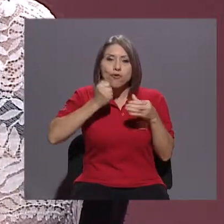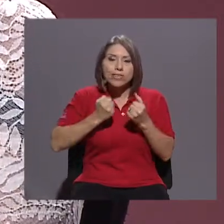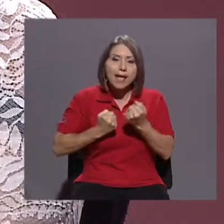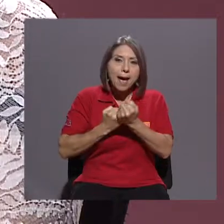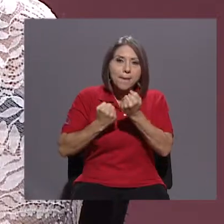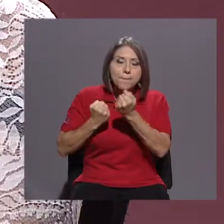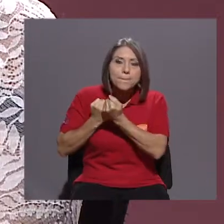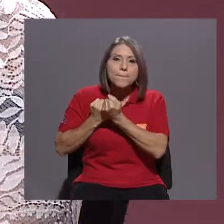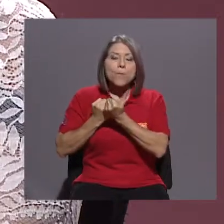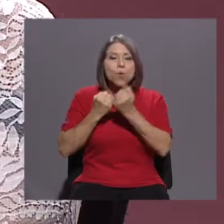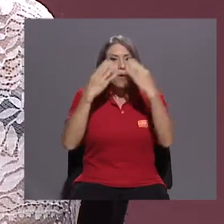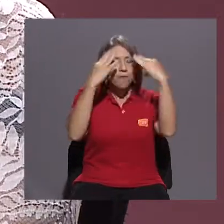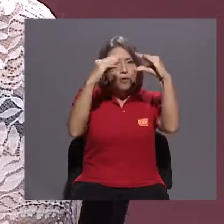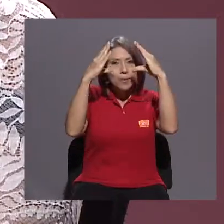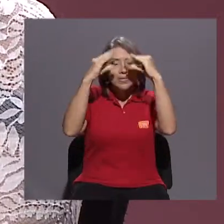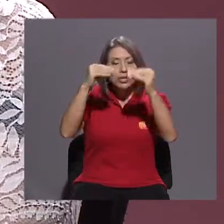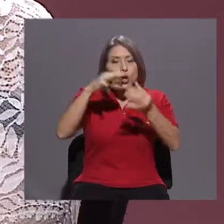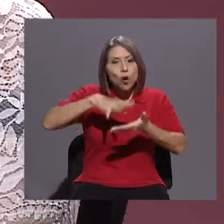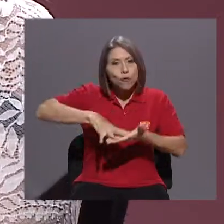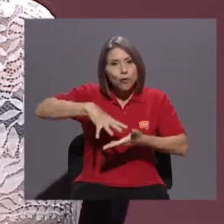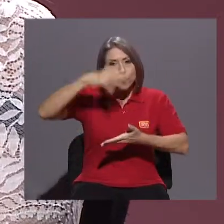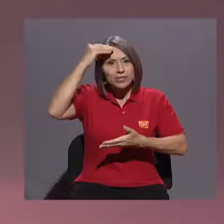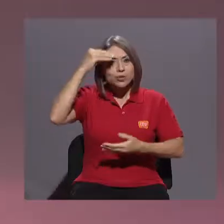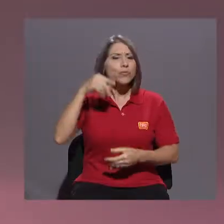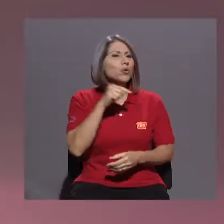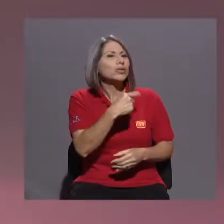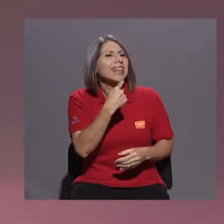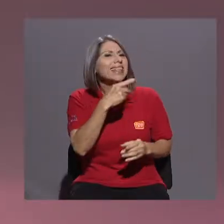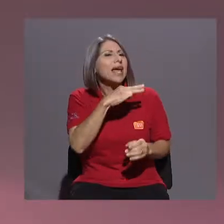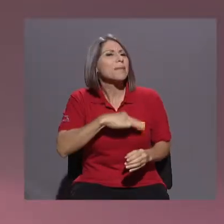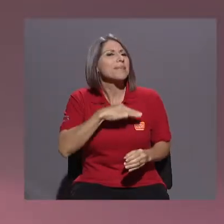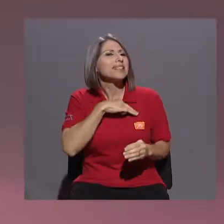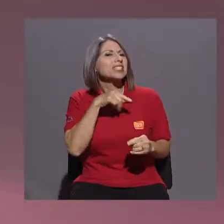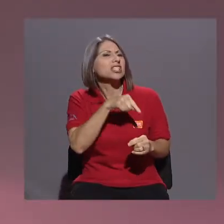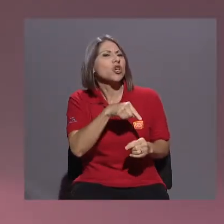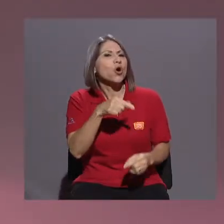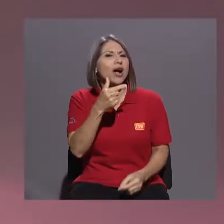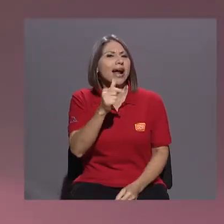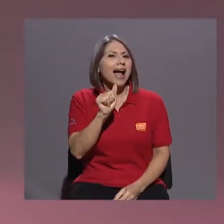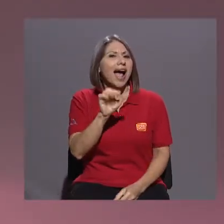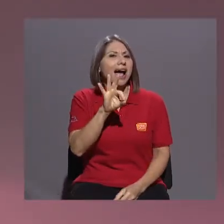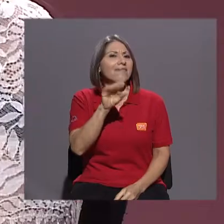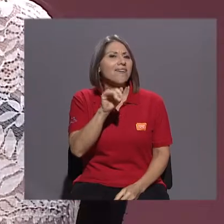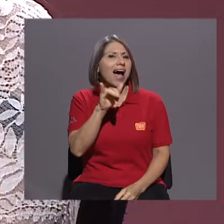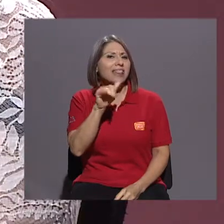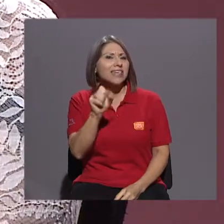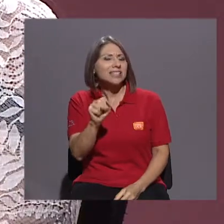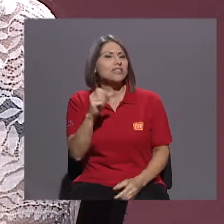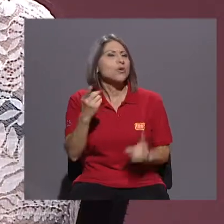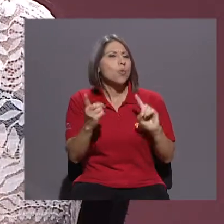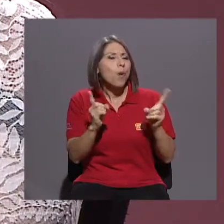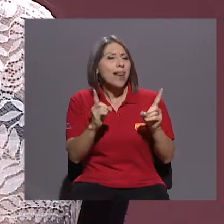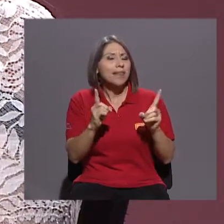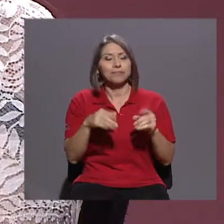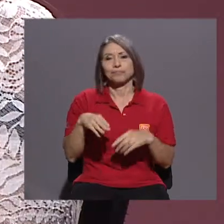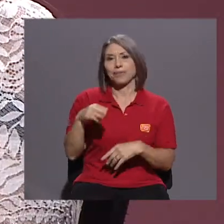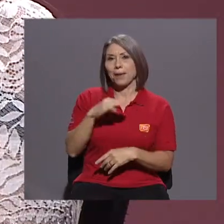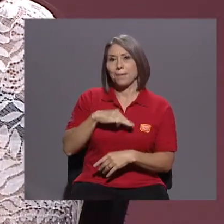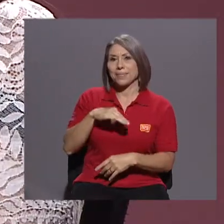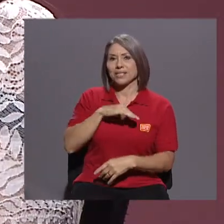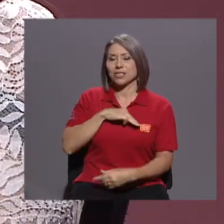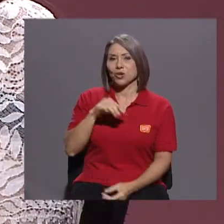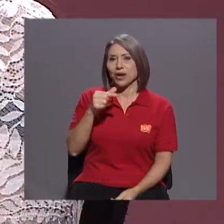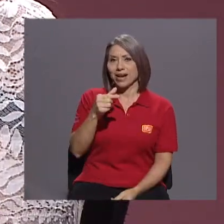apoyo De información De formación ¿Cuál diría usted Que es la misión Entonces de Gafades? Bueno La misión de